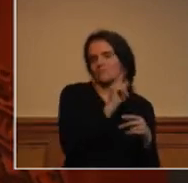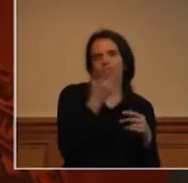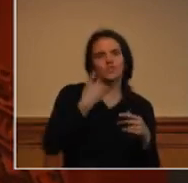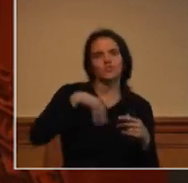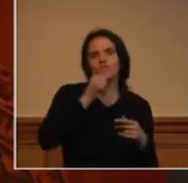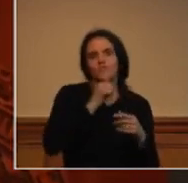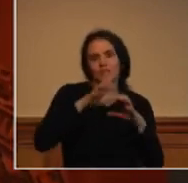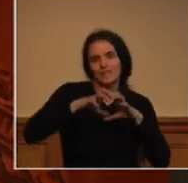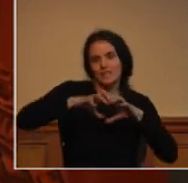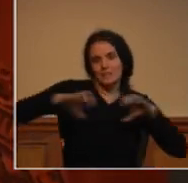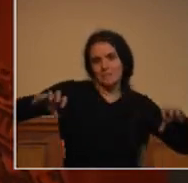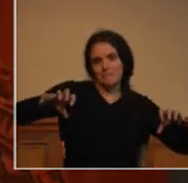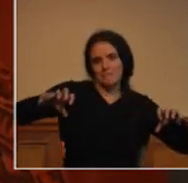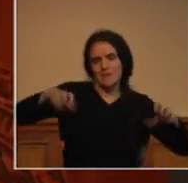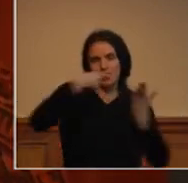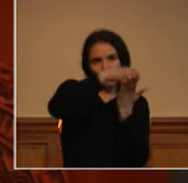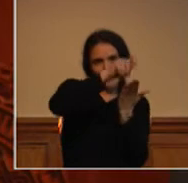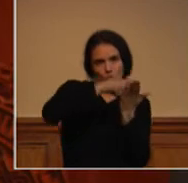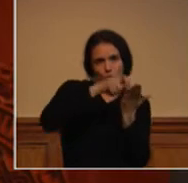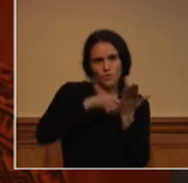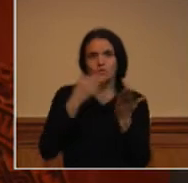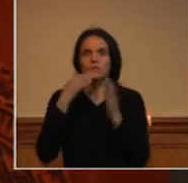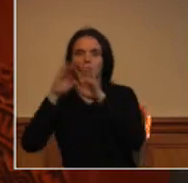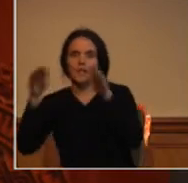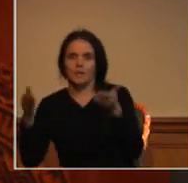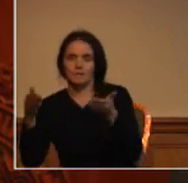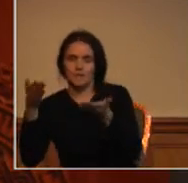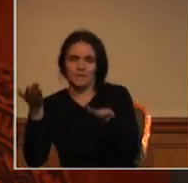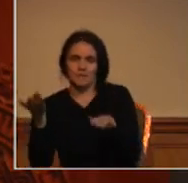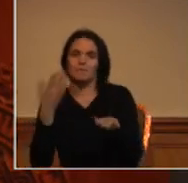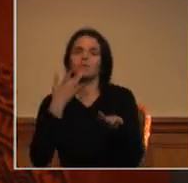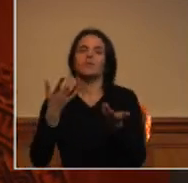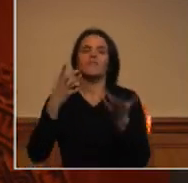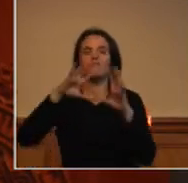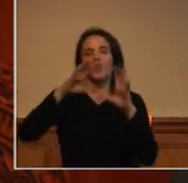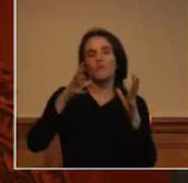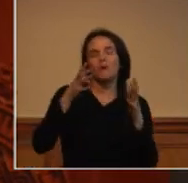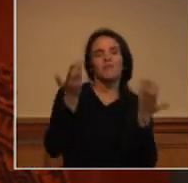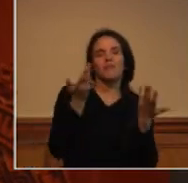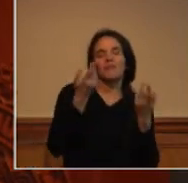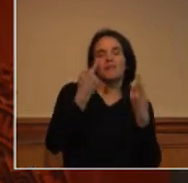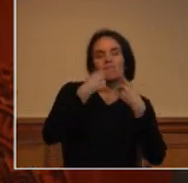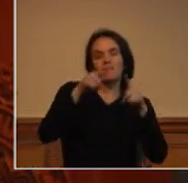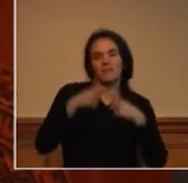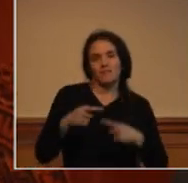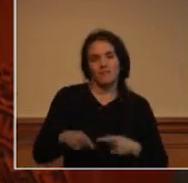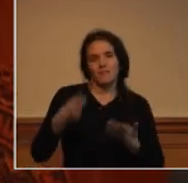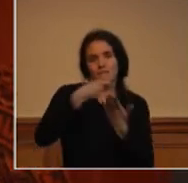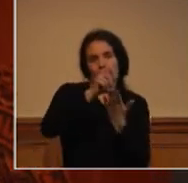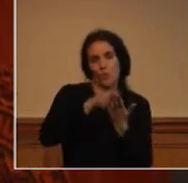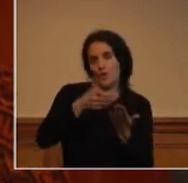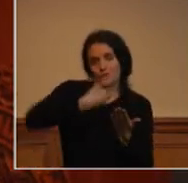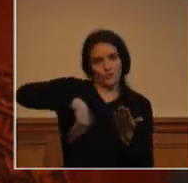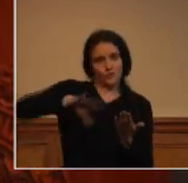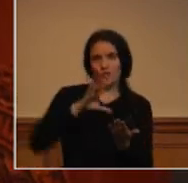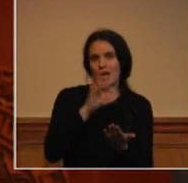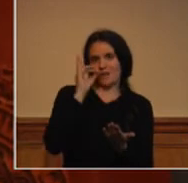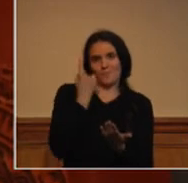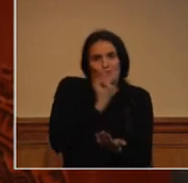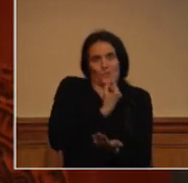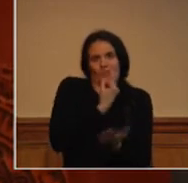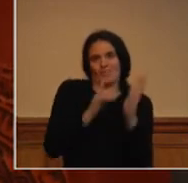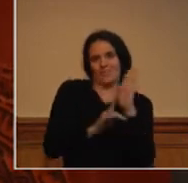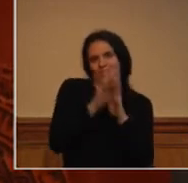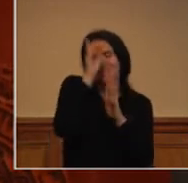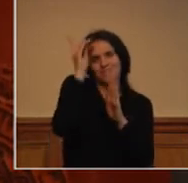separar la mesita de la herramienta de evaluación, porque aquí hay un montón de formas de evaluar. Esta es la que nosotros